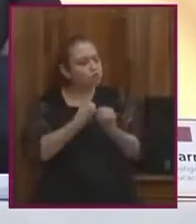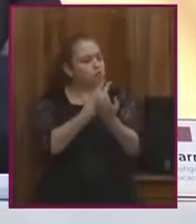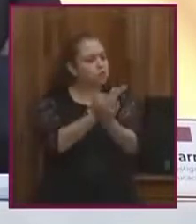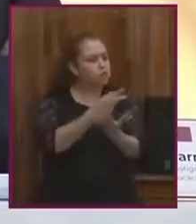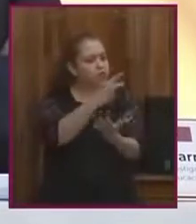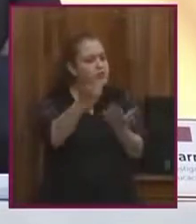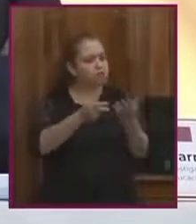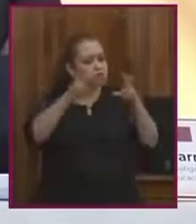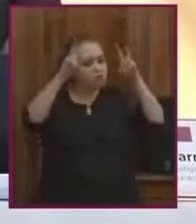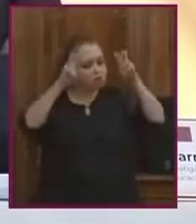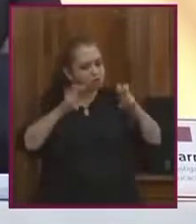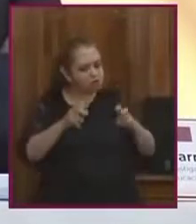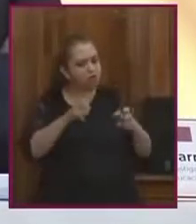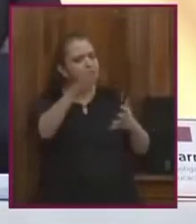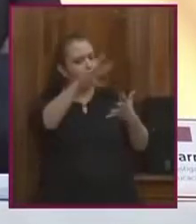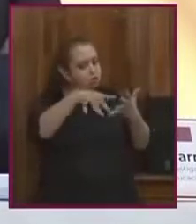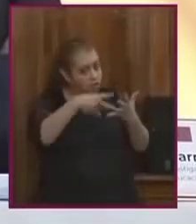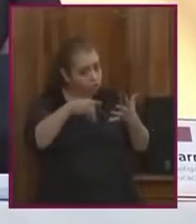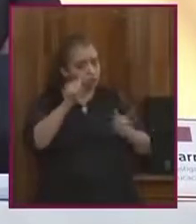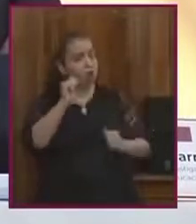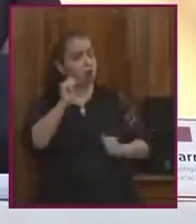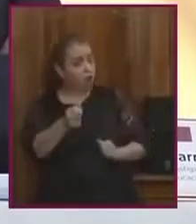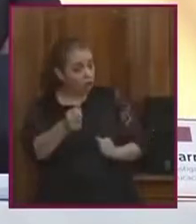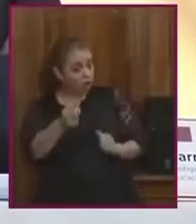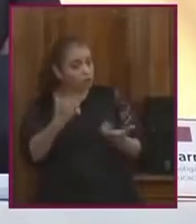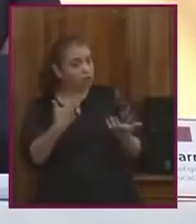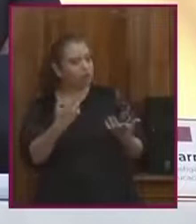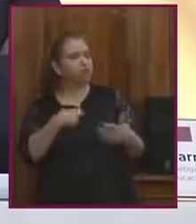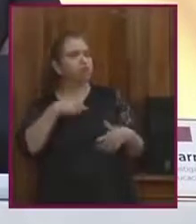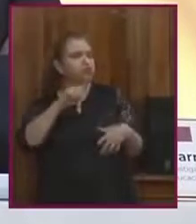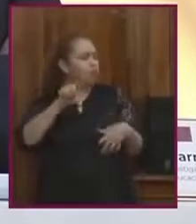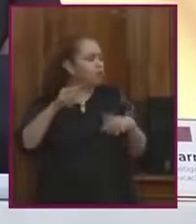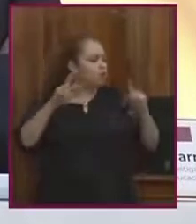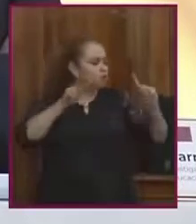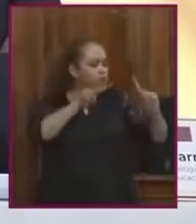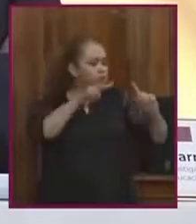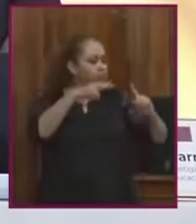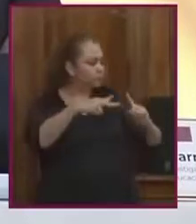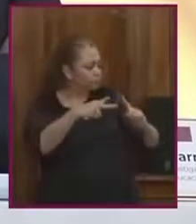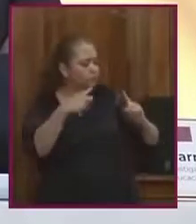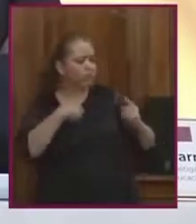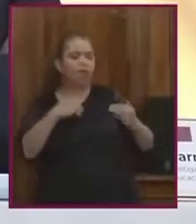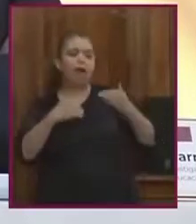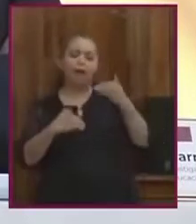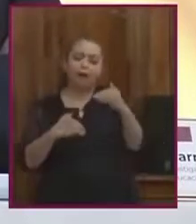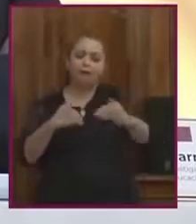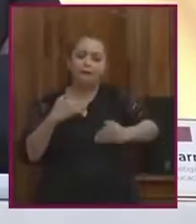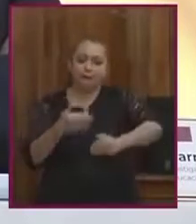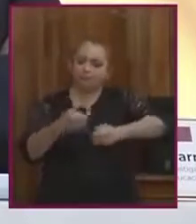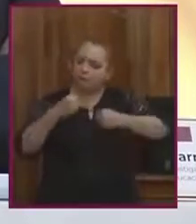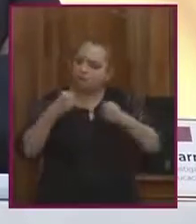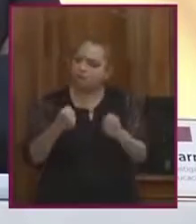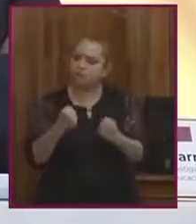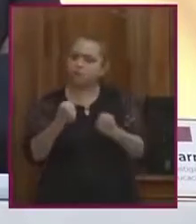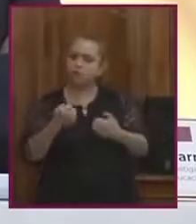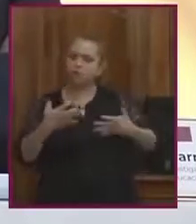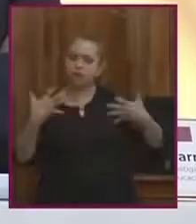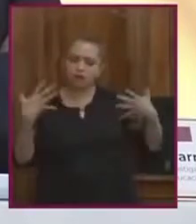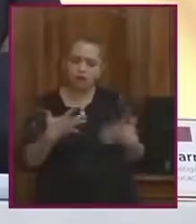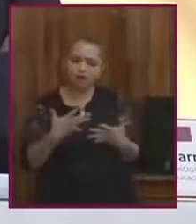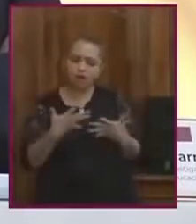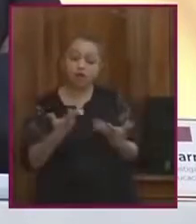curricular. Sobre todo porque con toda esta perspectiva estaríamos avanzando fuertemente en el